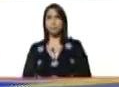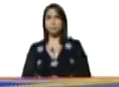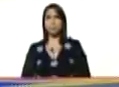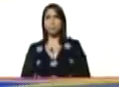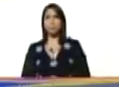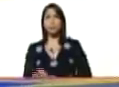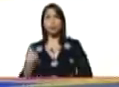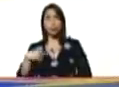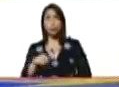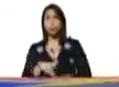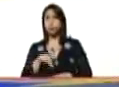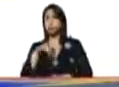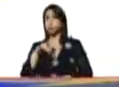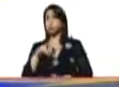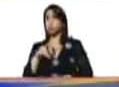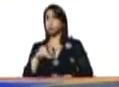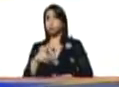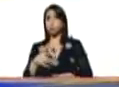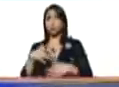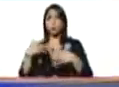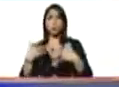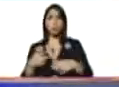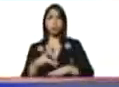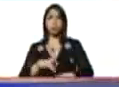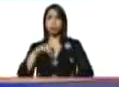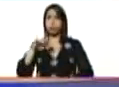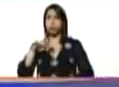Estuvo muy grave, Diosdado, muy, muy grave.